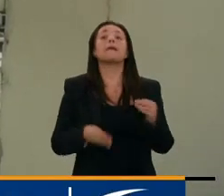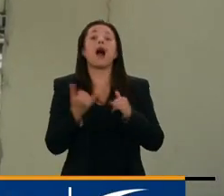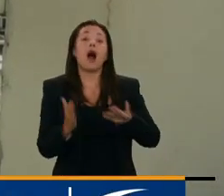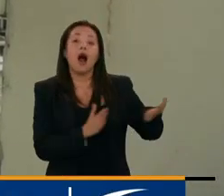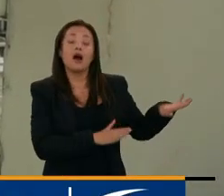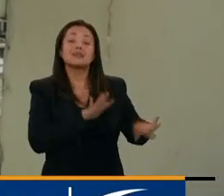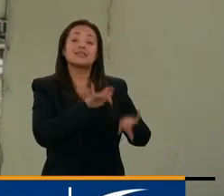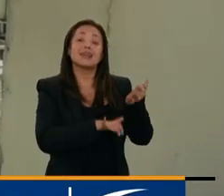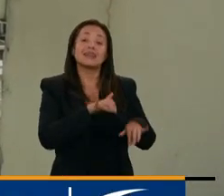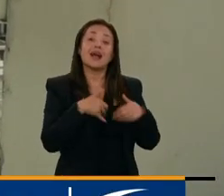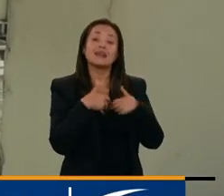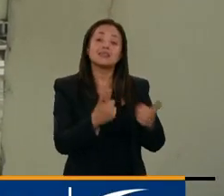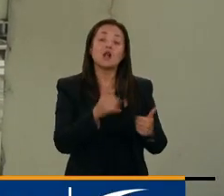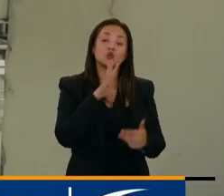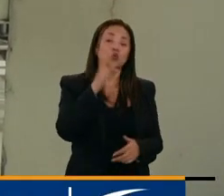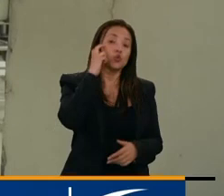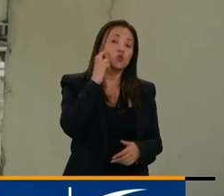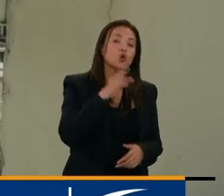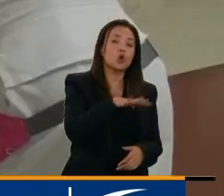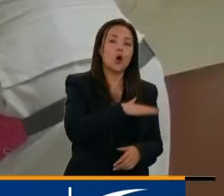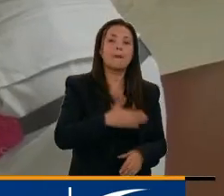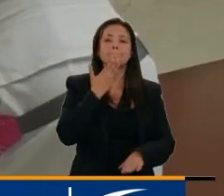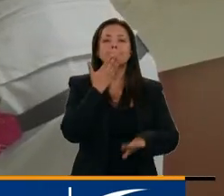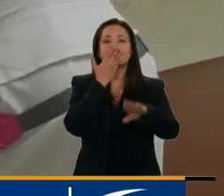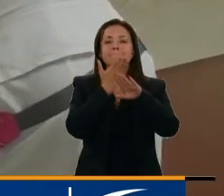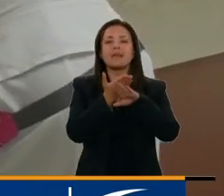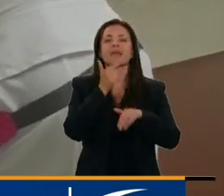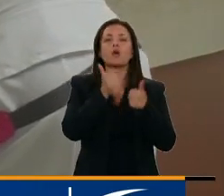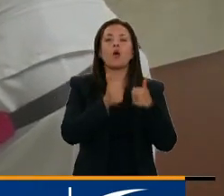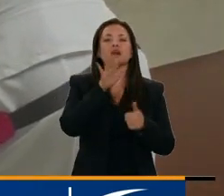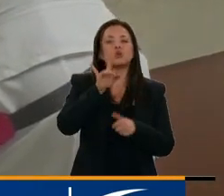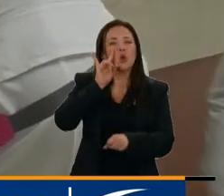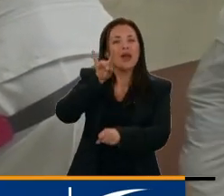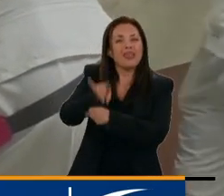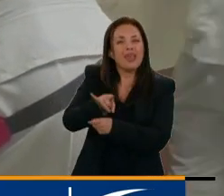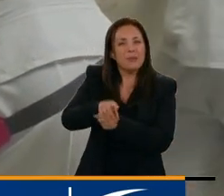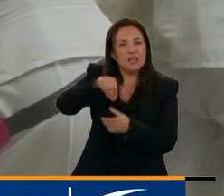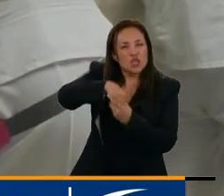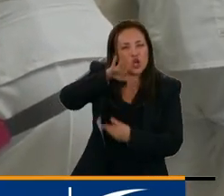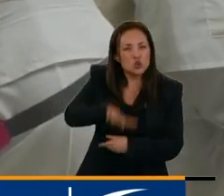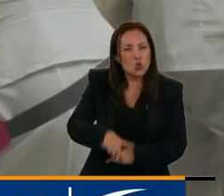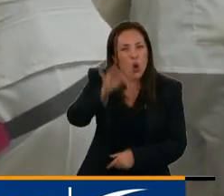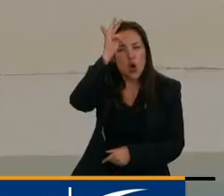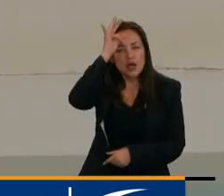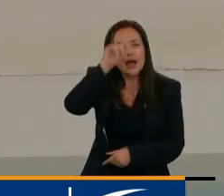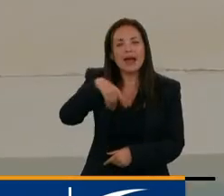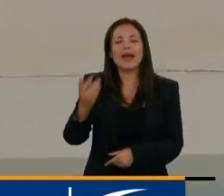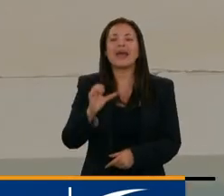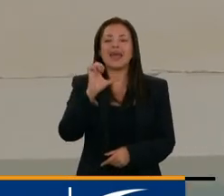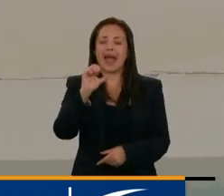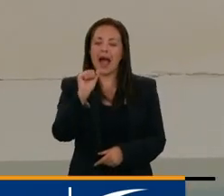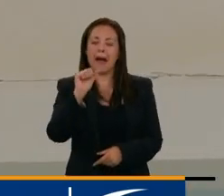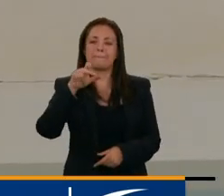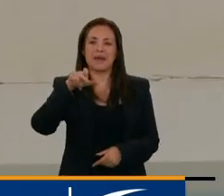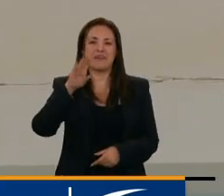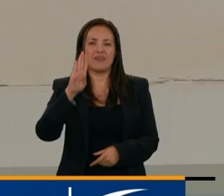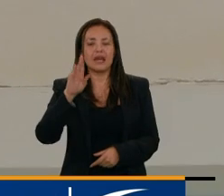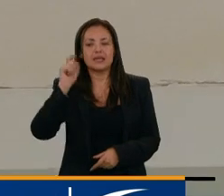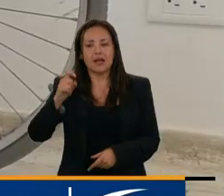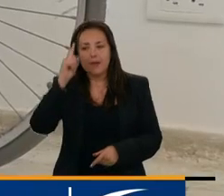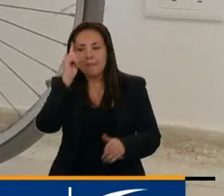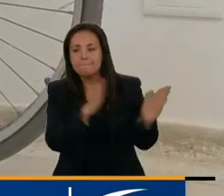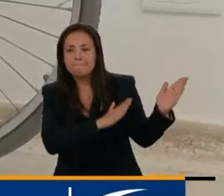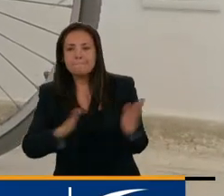la Secretaría de Salud del Chocó le solicitó a la interventora del hospital y a las EAPB el plan de contingencia para la